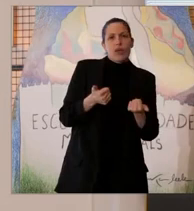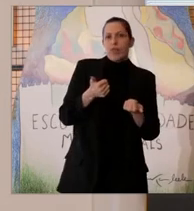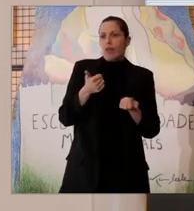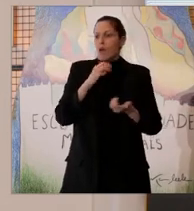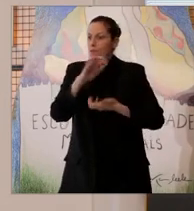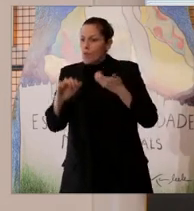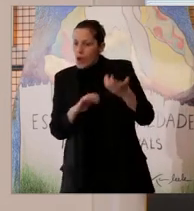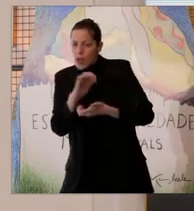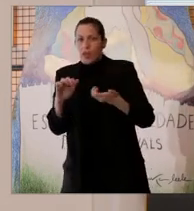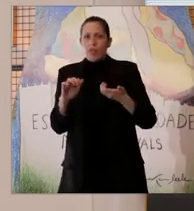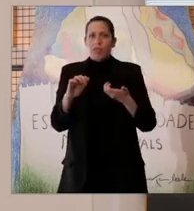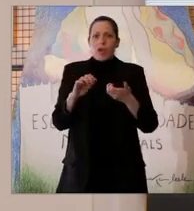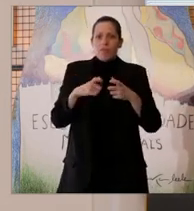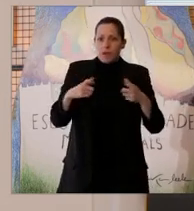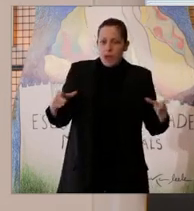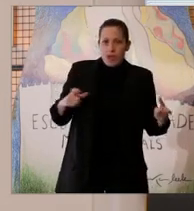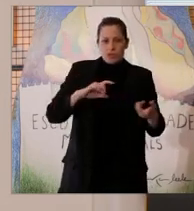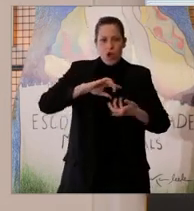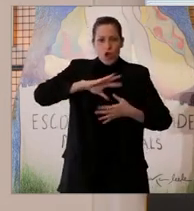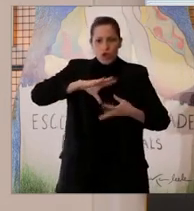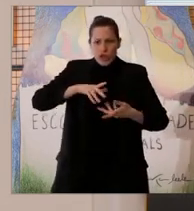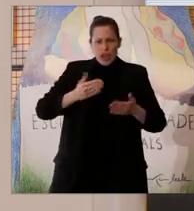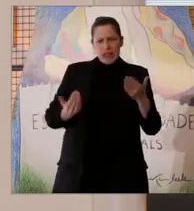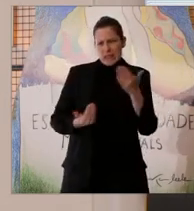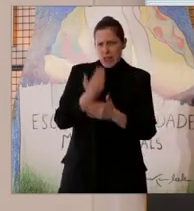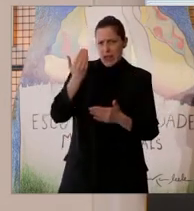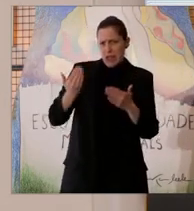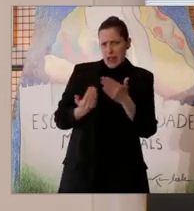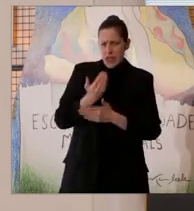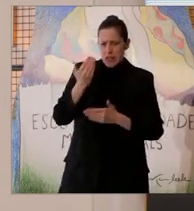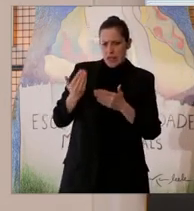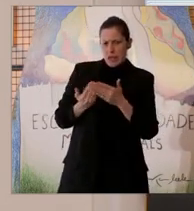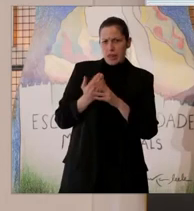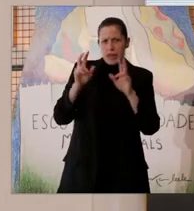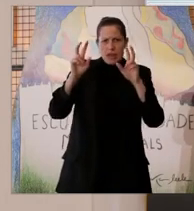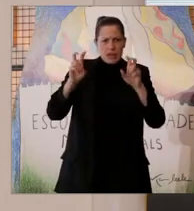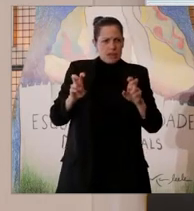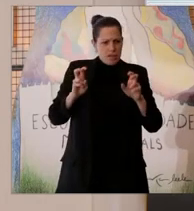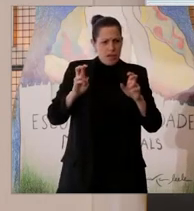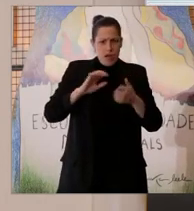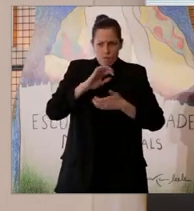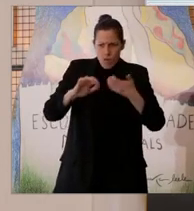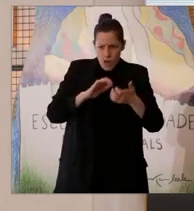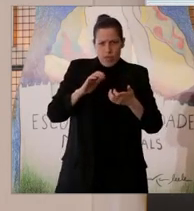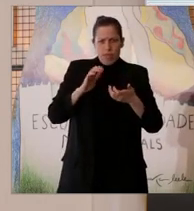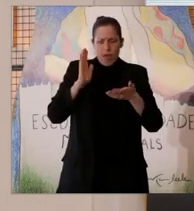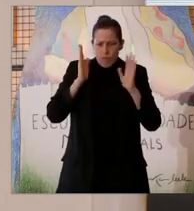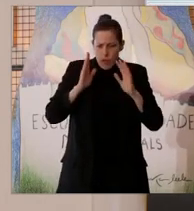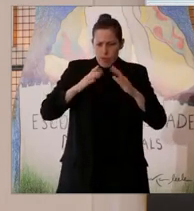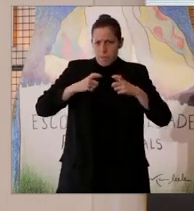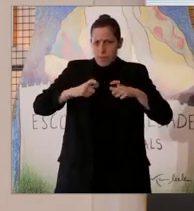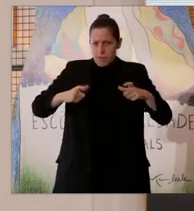de noticias en el día a día que realmente son abrumadoras es